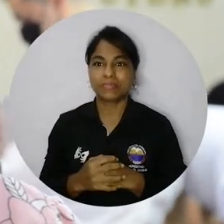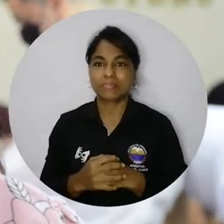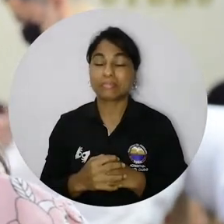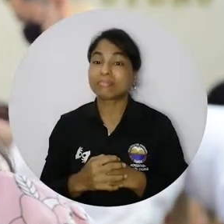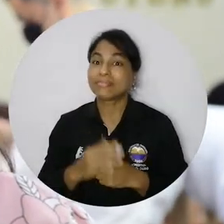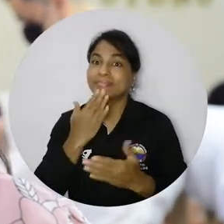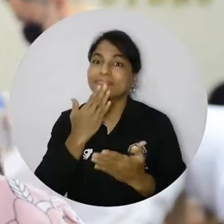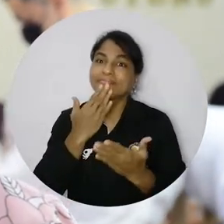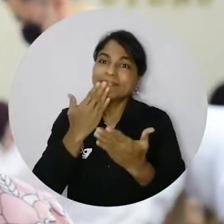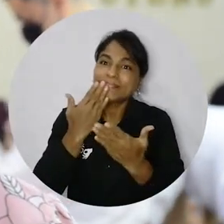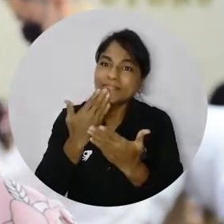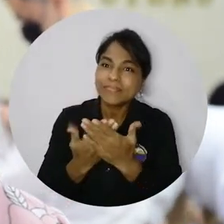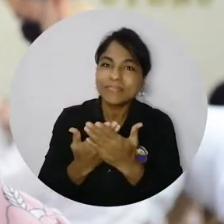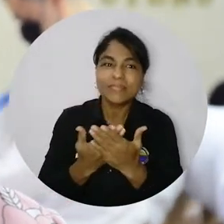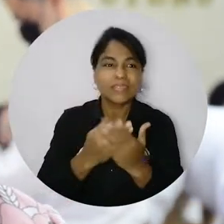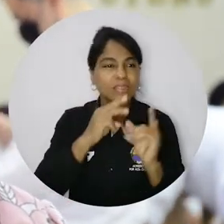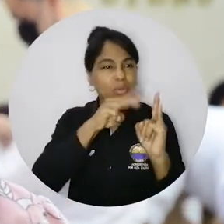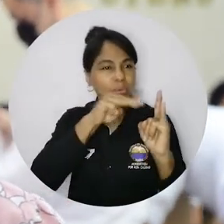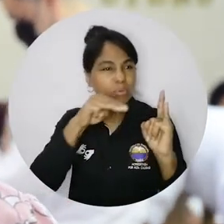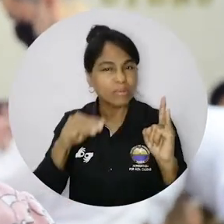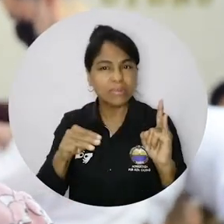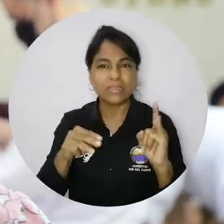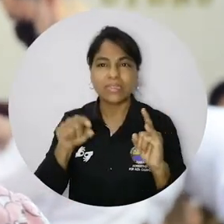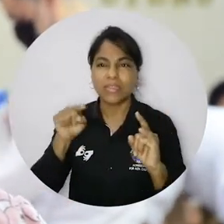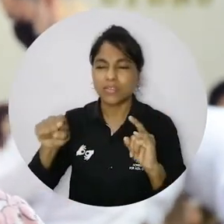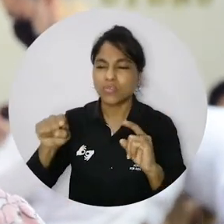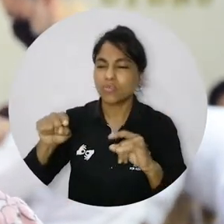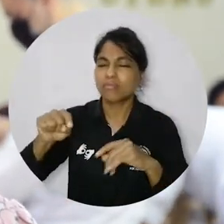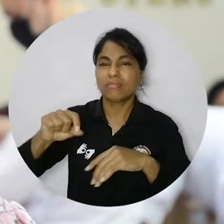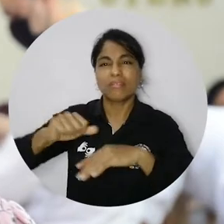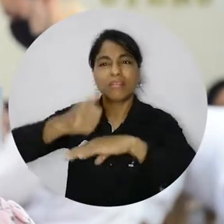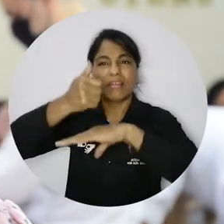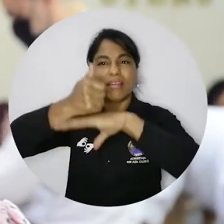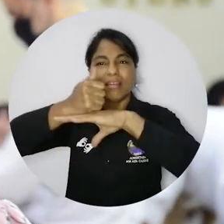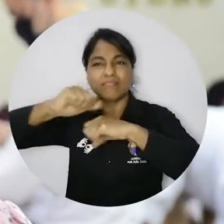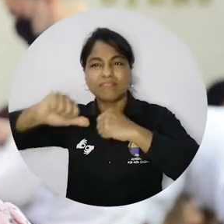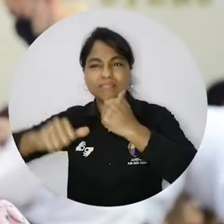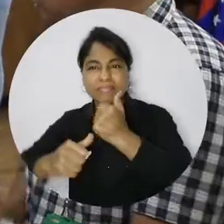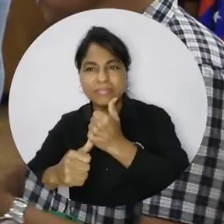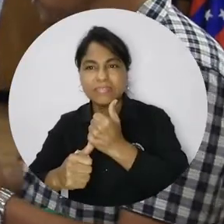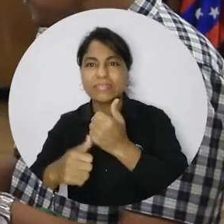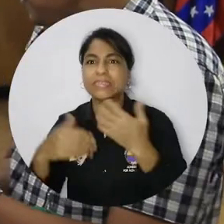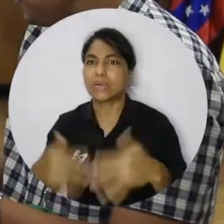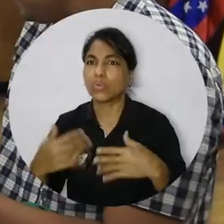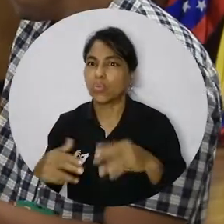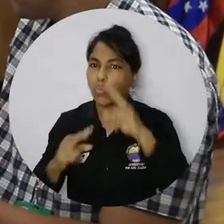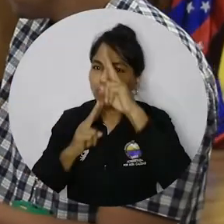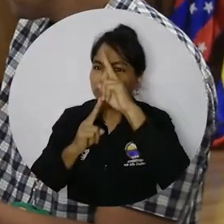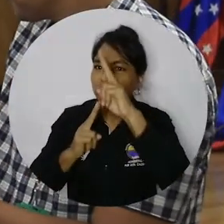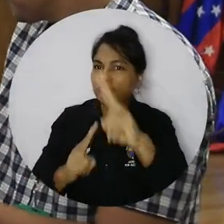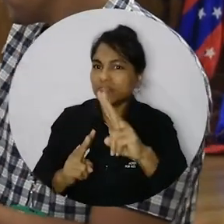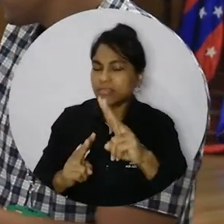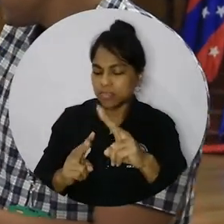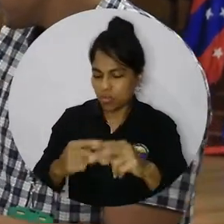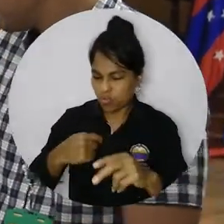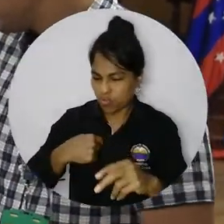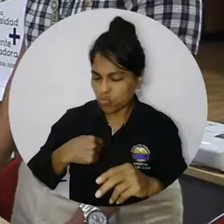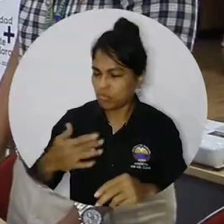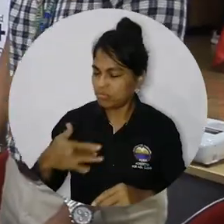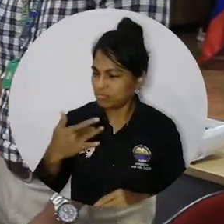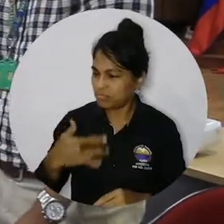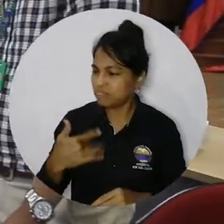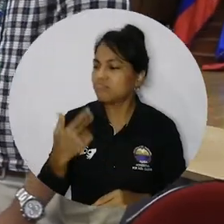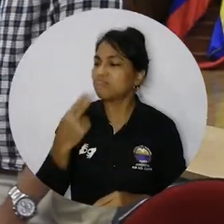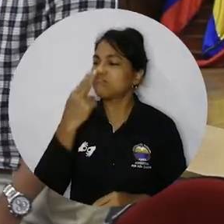Investigación, que hoy presenta esta ceremonia para los investigadores de la Universidad del Magdalena. Esto me hace sentir cada vez más